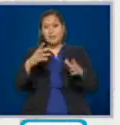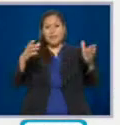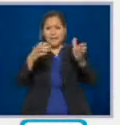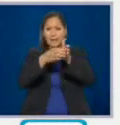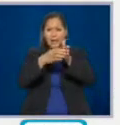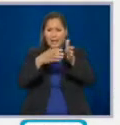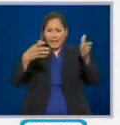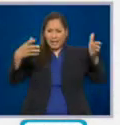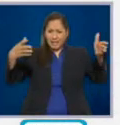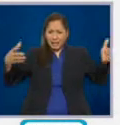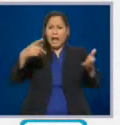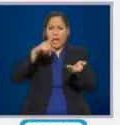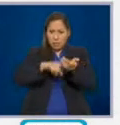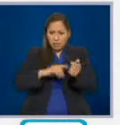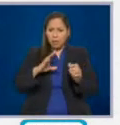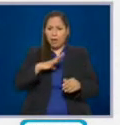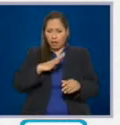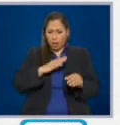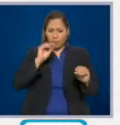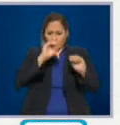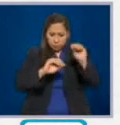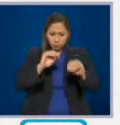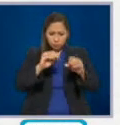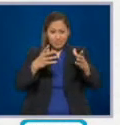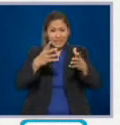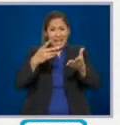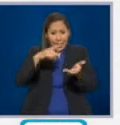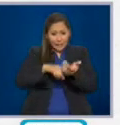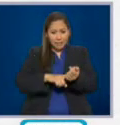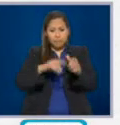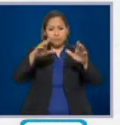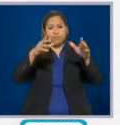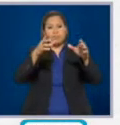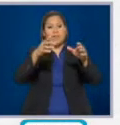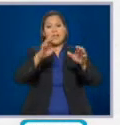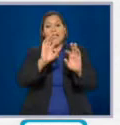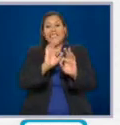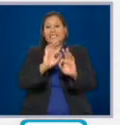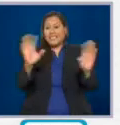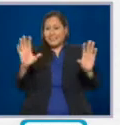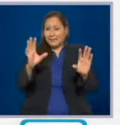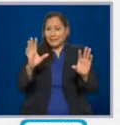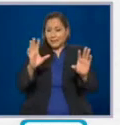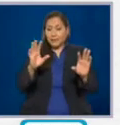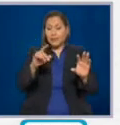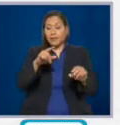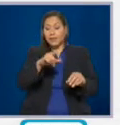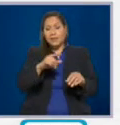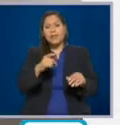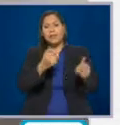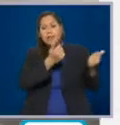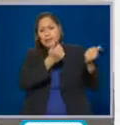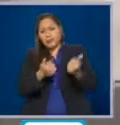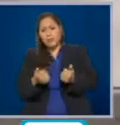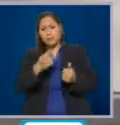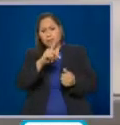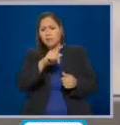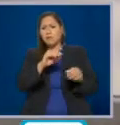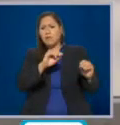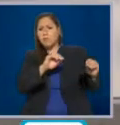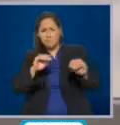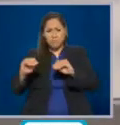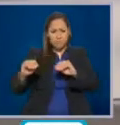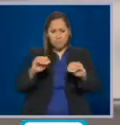ya armadas, son estructuras que están diseñadas, pero que a pesar de que son muy frágiles, pues soportan mucho el movimiento y